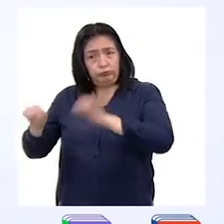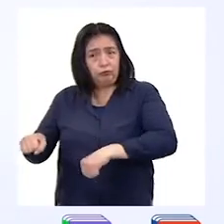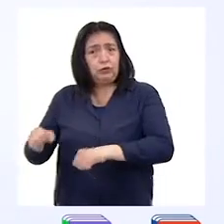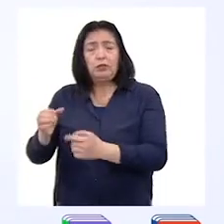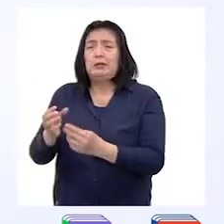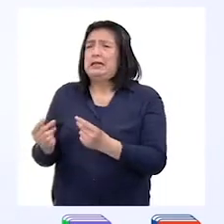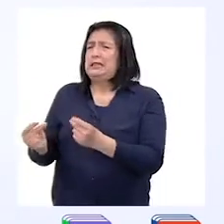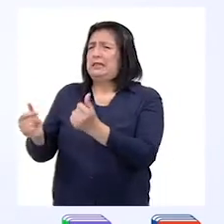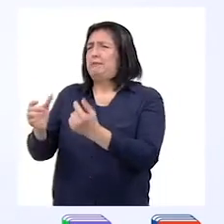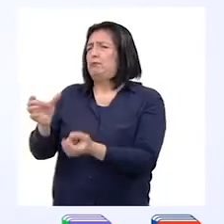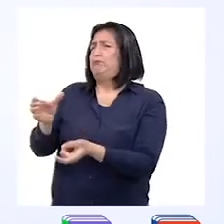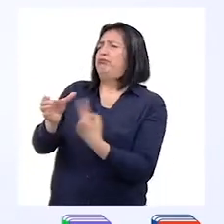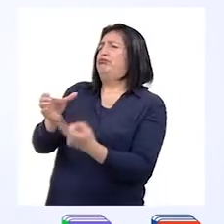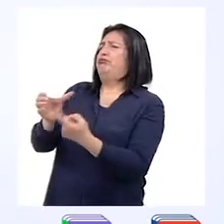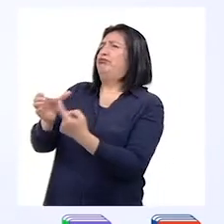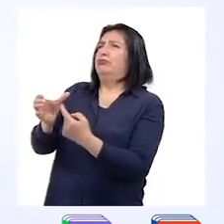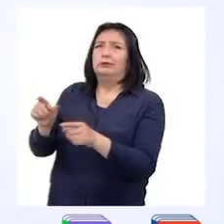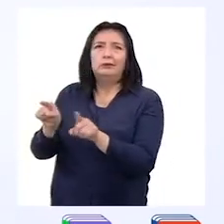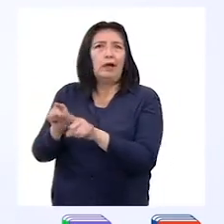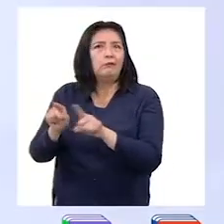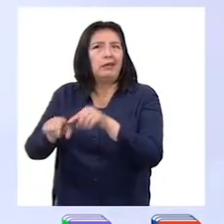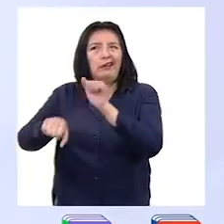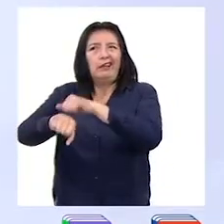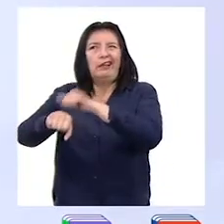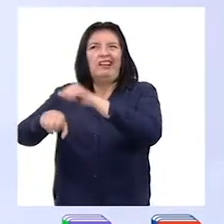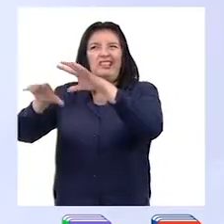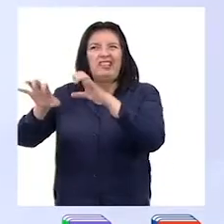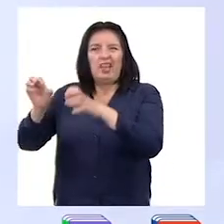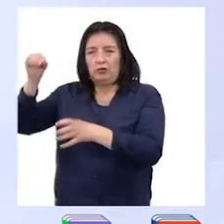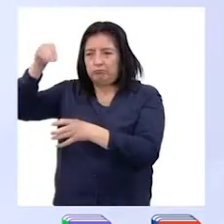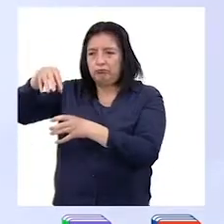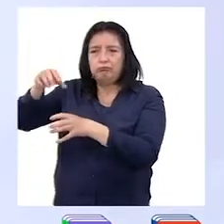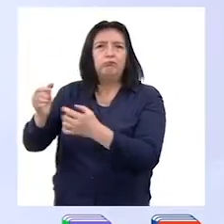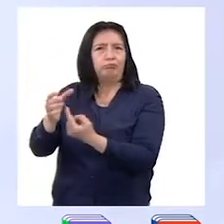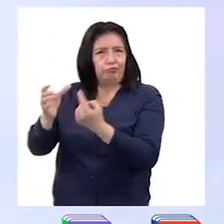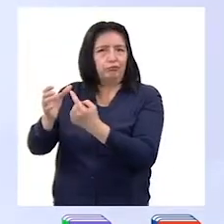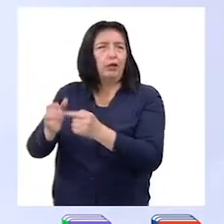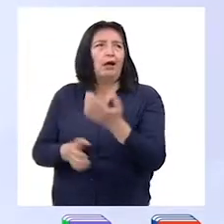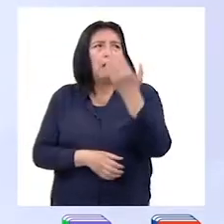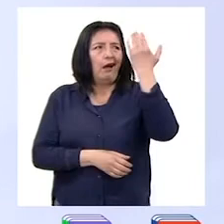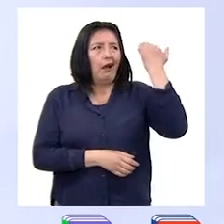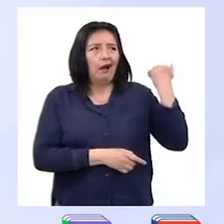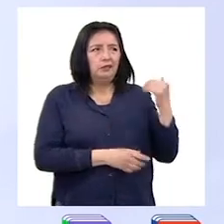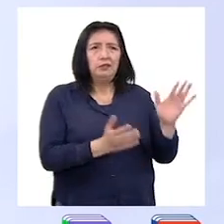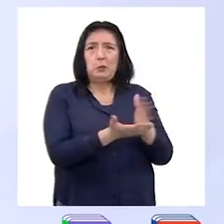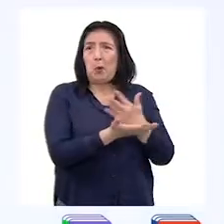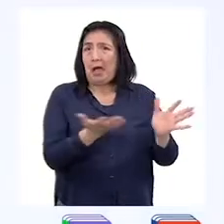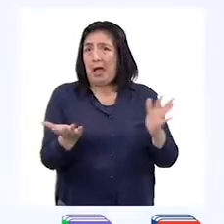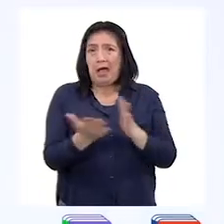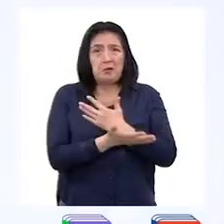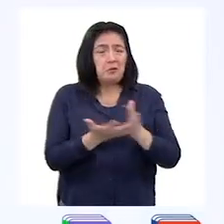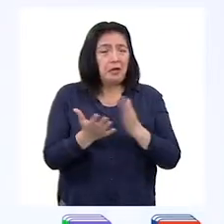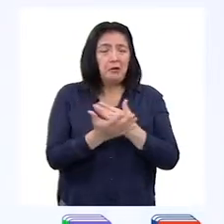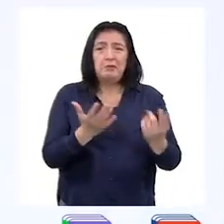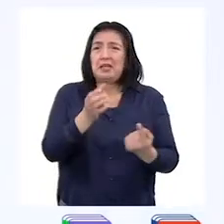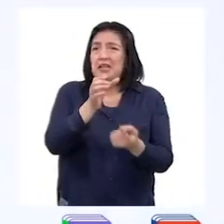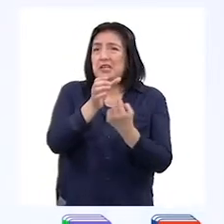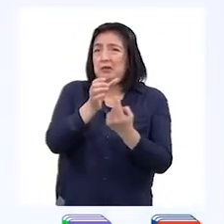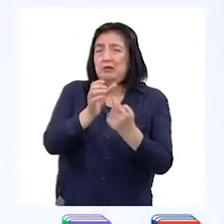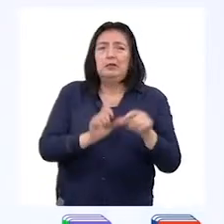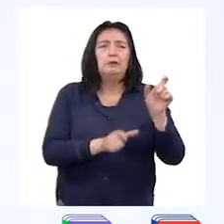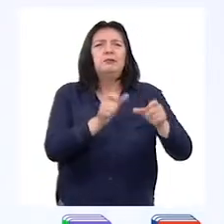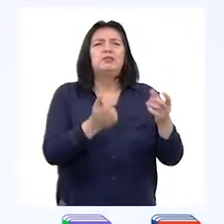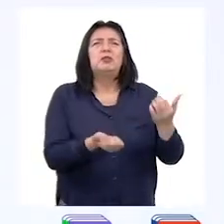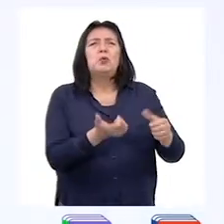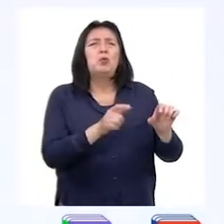rápidas y pueden licuar incluso hielo. En la antigüedad, cuando aún no existía la licuadora, las personas